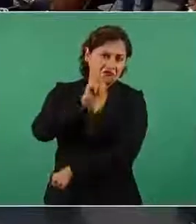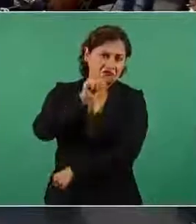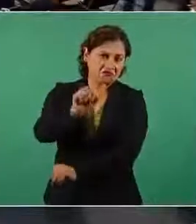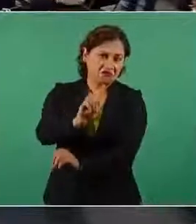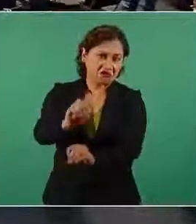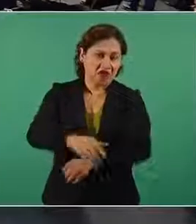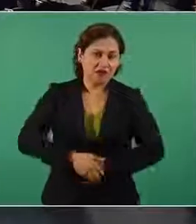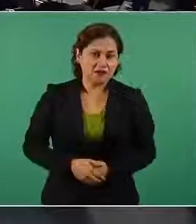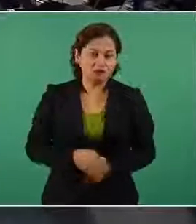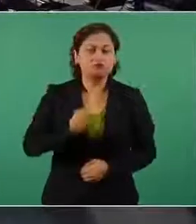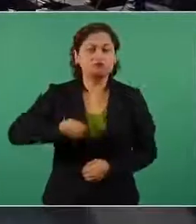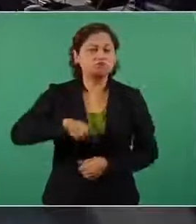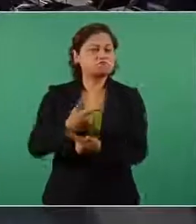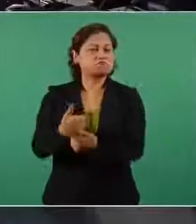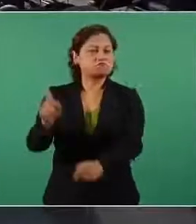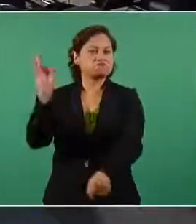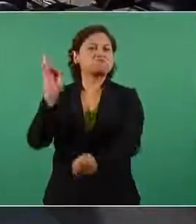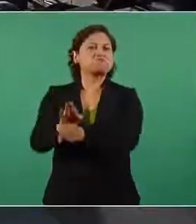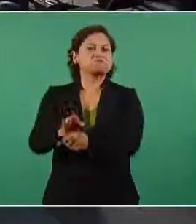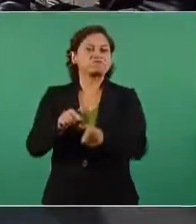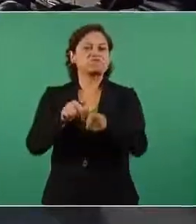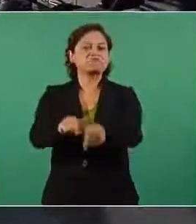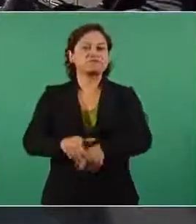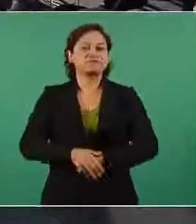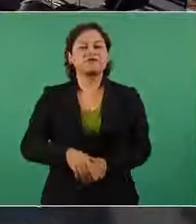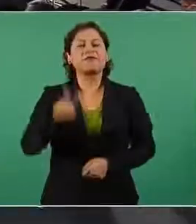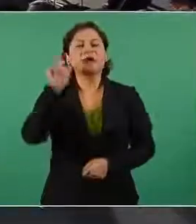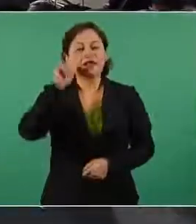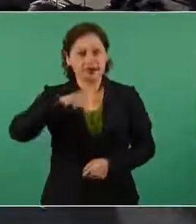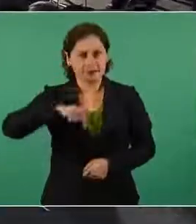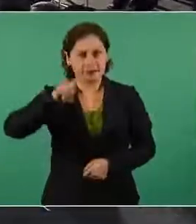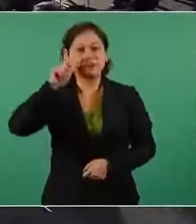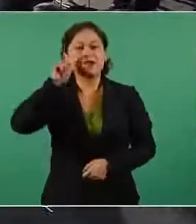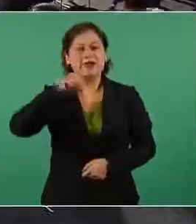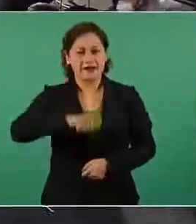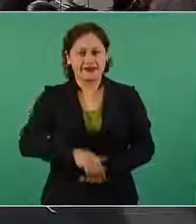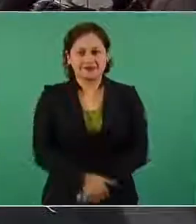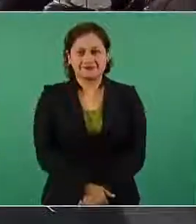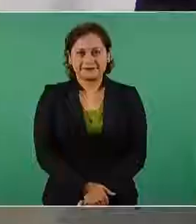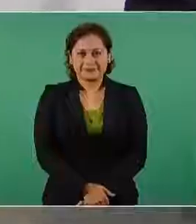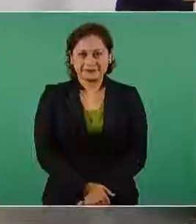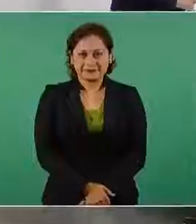Mañana. Adiós, adiós.